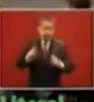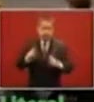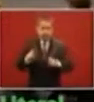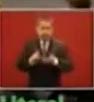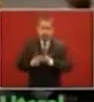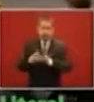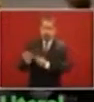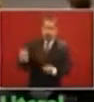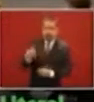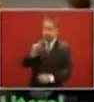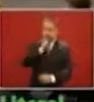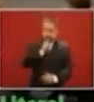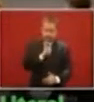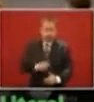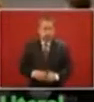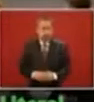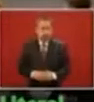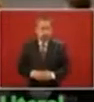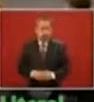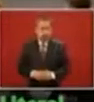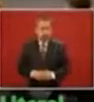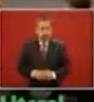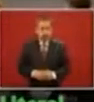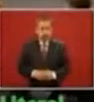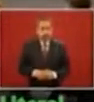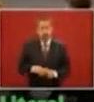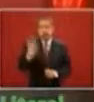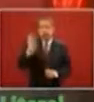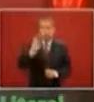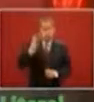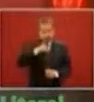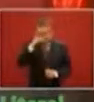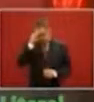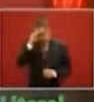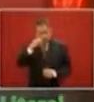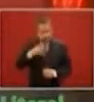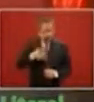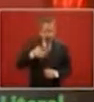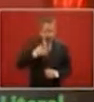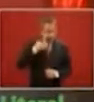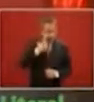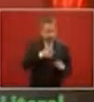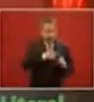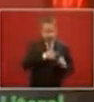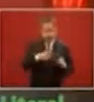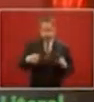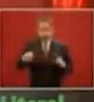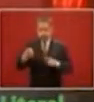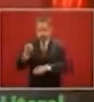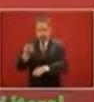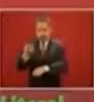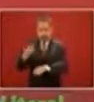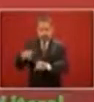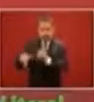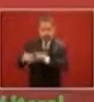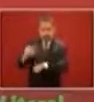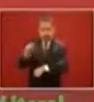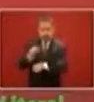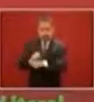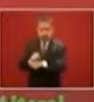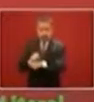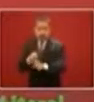contigo. De hecho, eso es justo lo que iba a decir. Iba a decir que no estaba de acuerdo con Hugo en que destituyeran